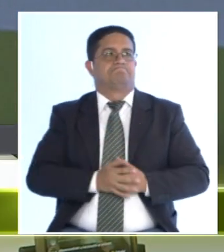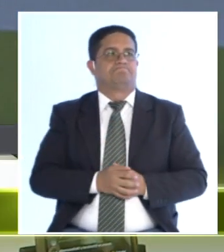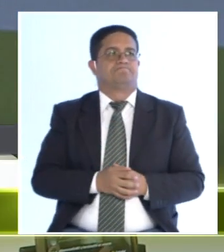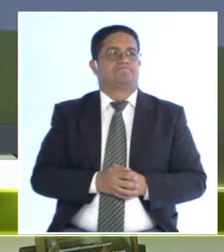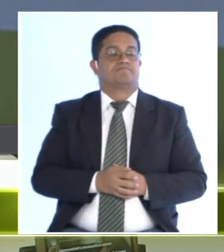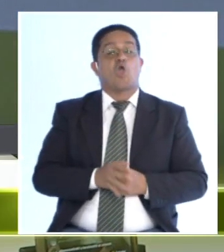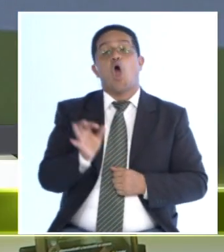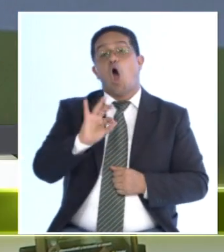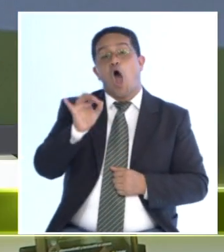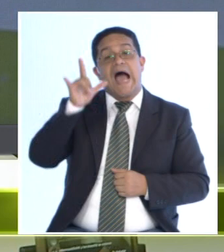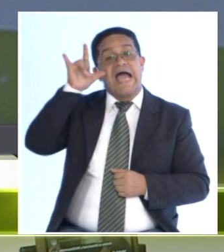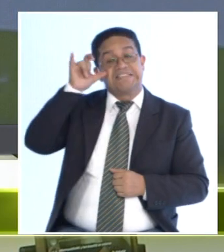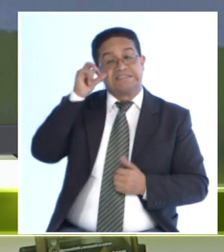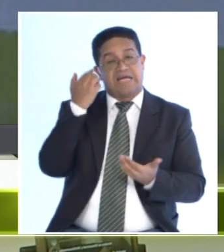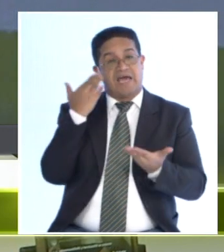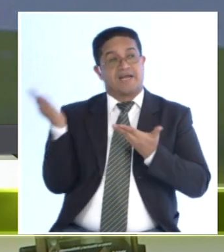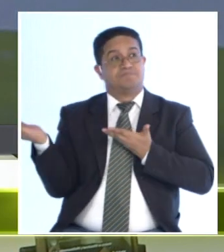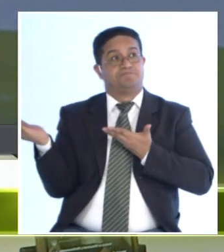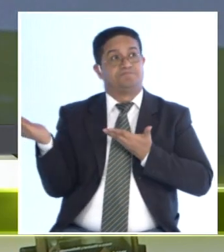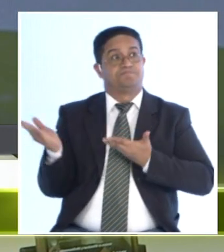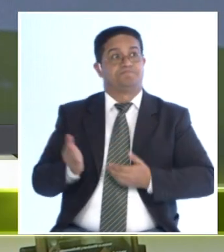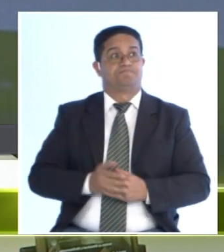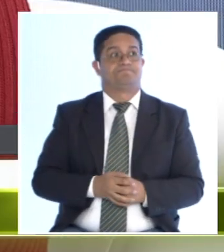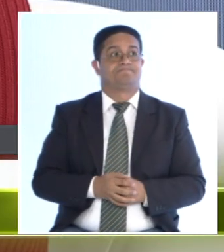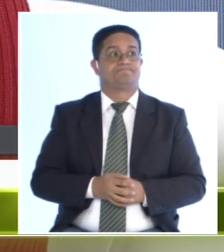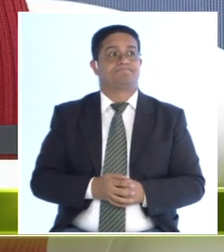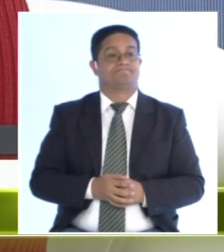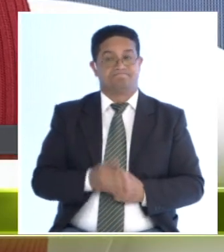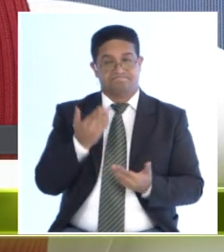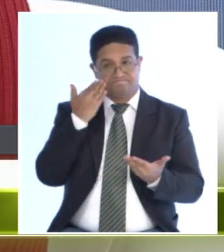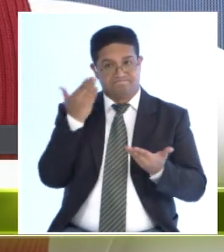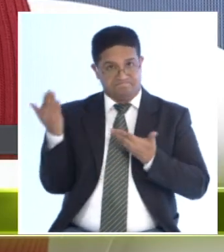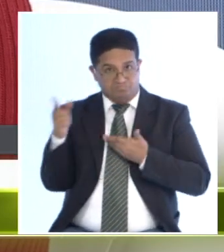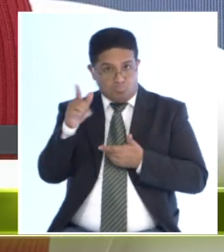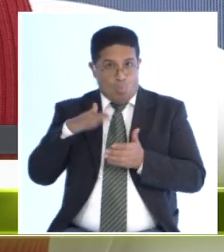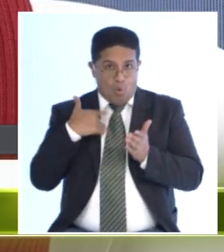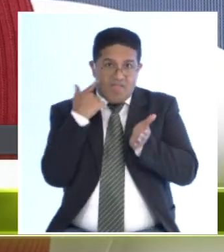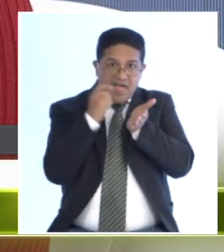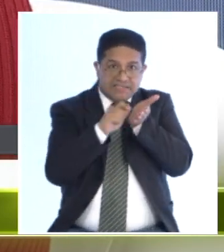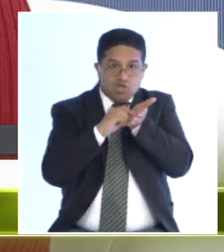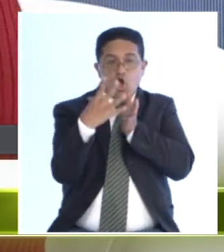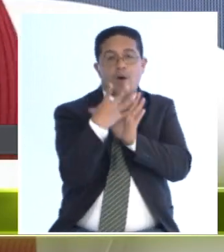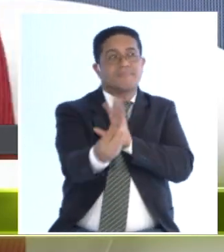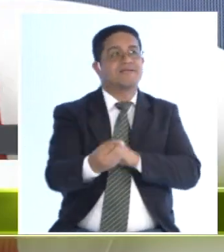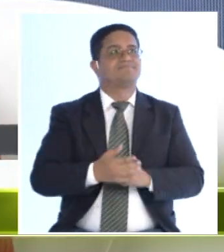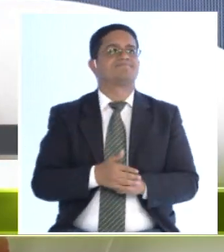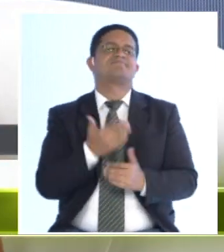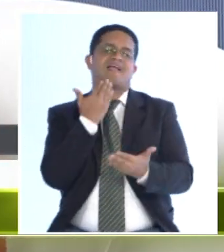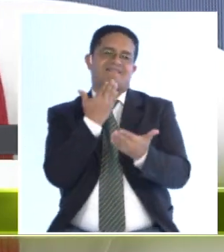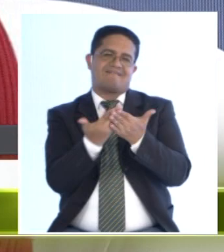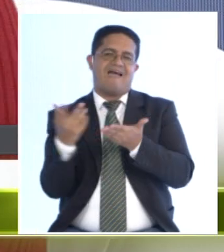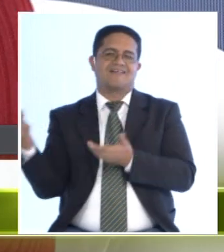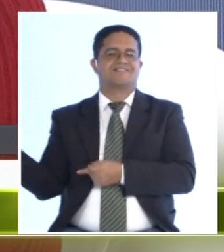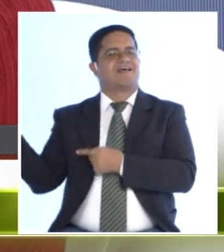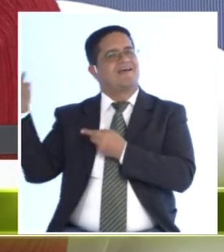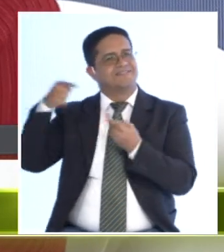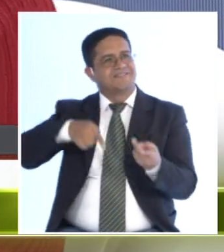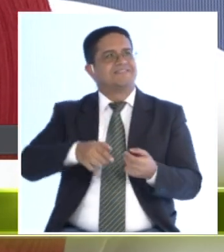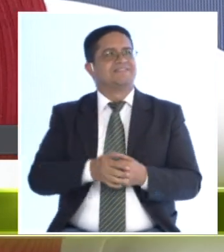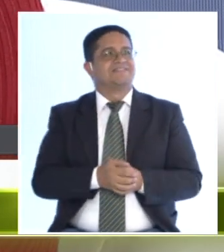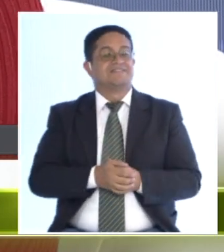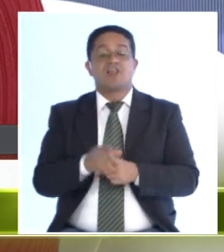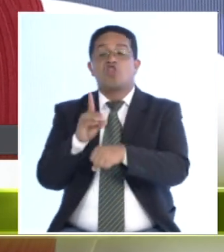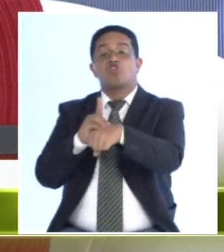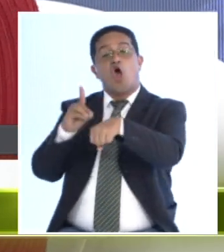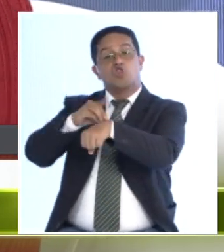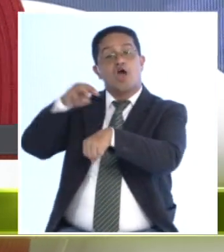0424-158-5571 o Instagram @Dr. Maiso. En pantalla están para que puedan tomar notas. Gracias por acompañarnos. Gracias, Dani. El